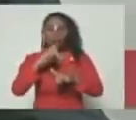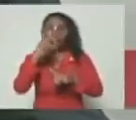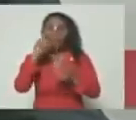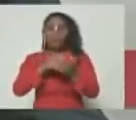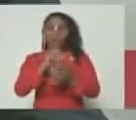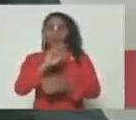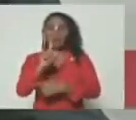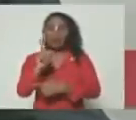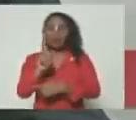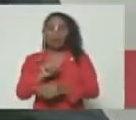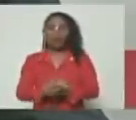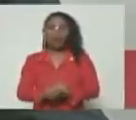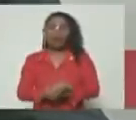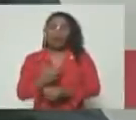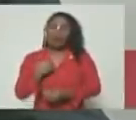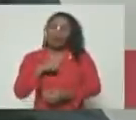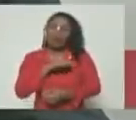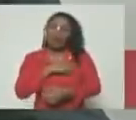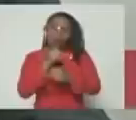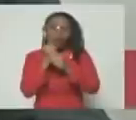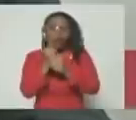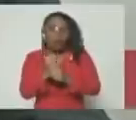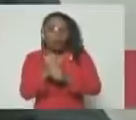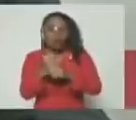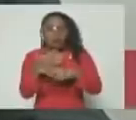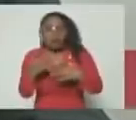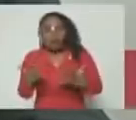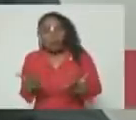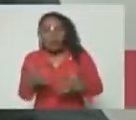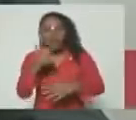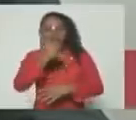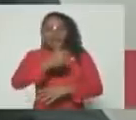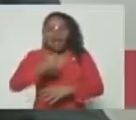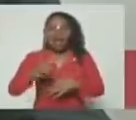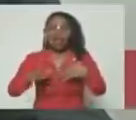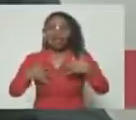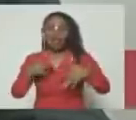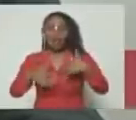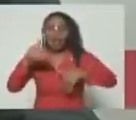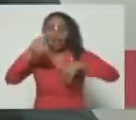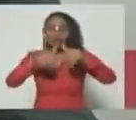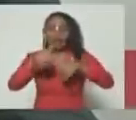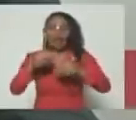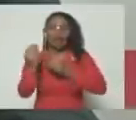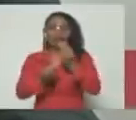2021, y nosotros esperamos que cada evento electoral, como el que